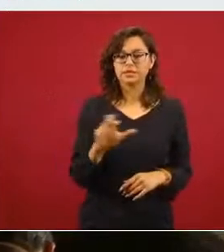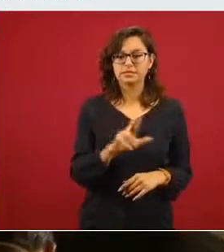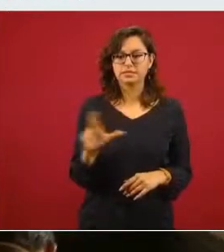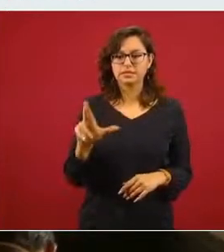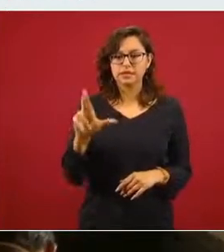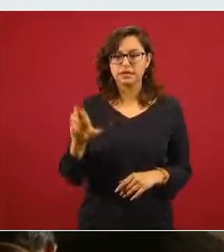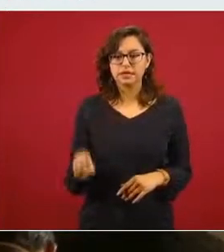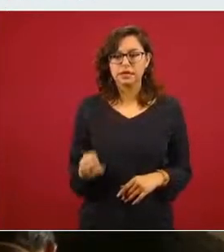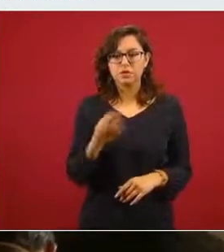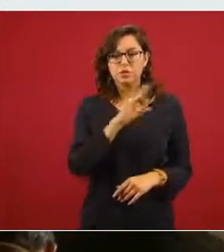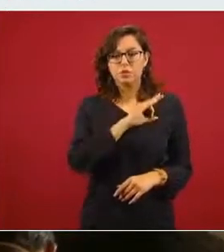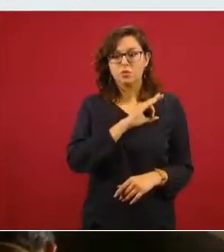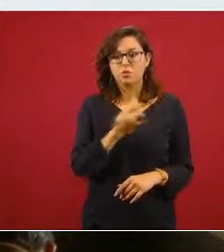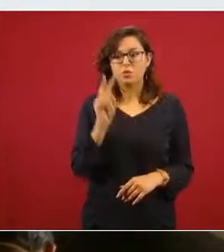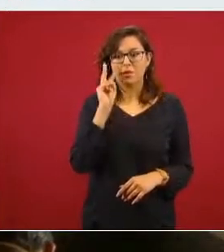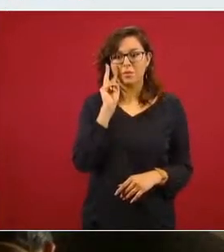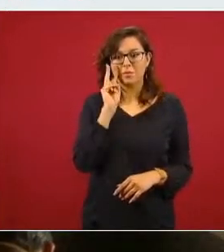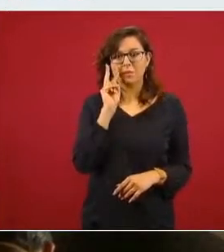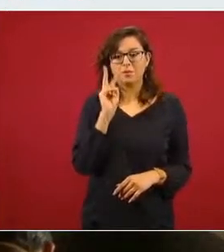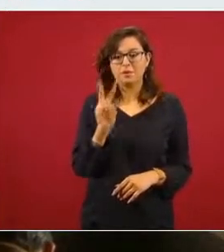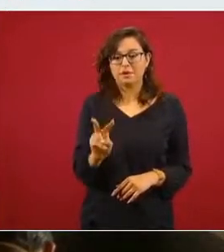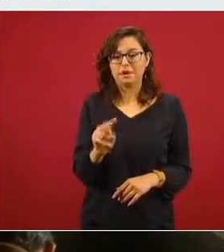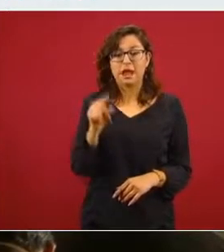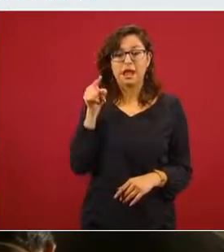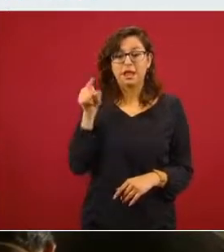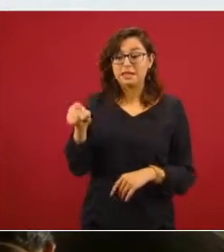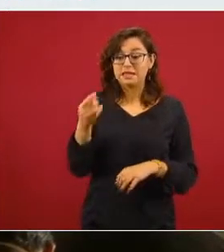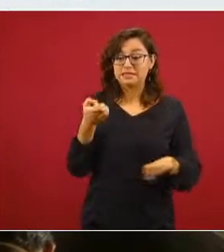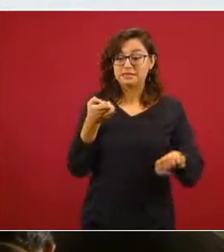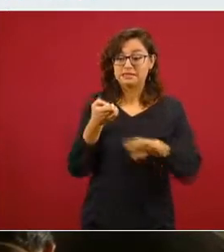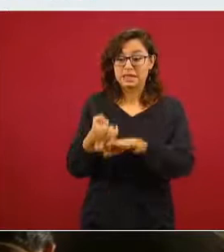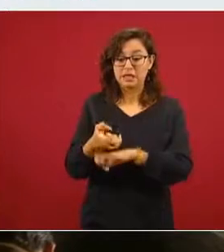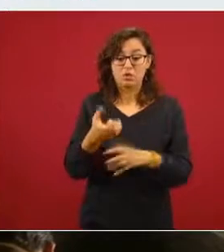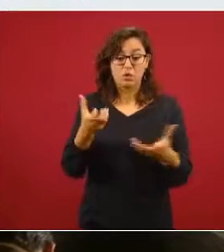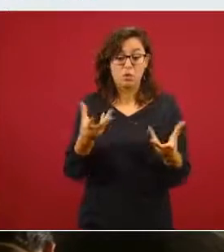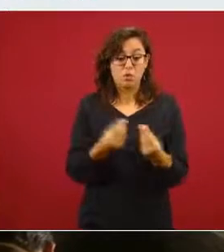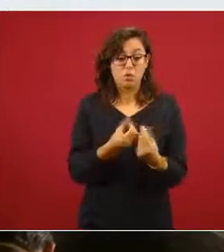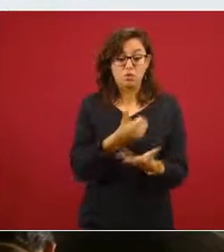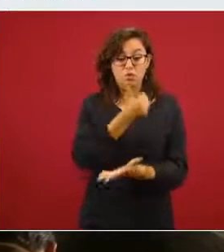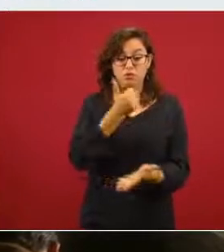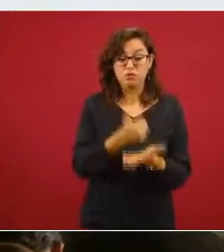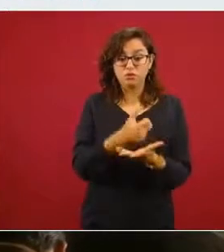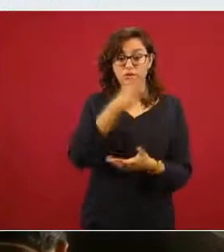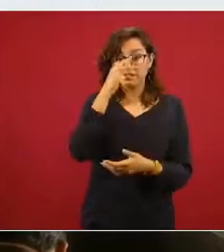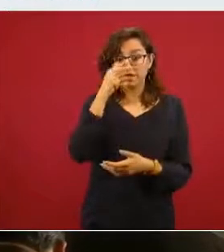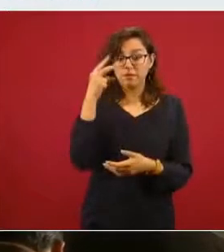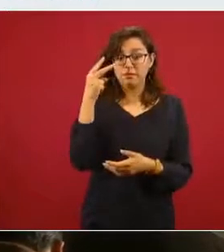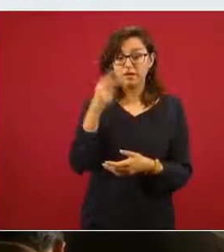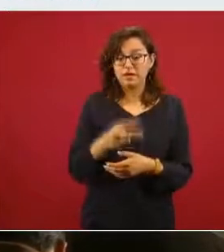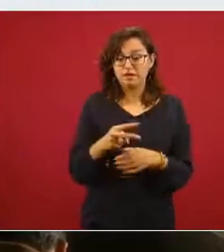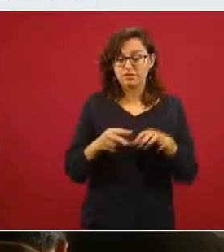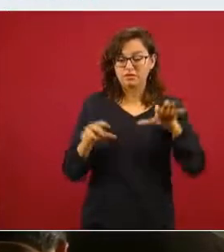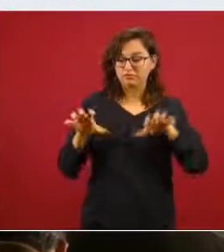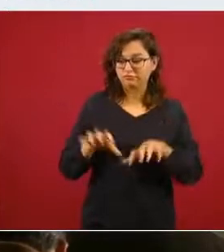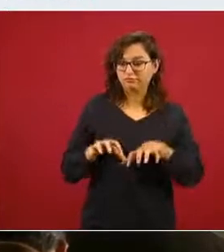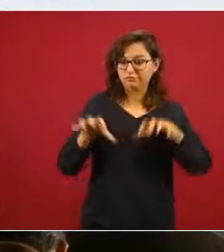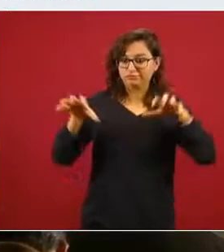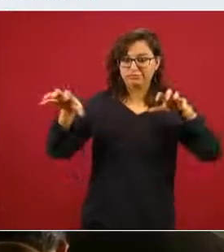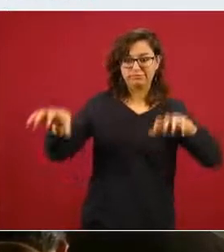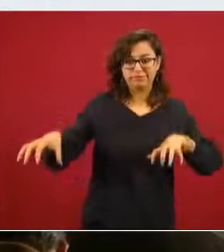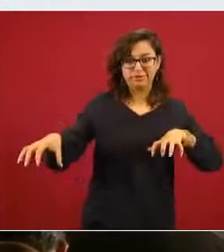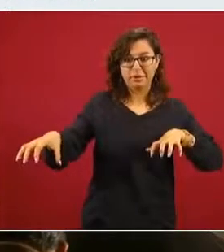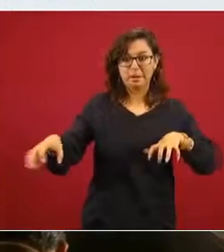un caso notorio por varias razones. Fue uno de los estados que junto con la Ciudad de México, estando en otra región muy